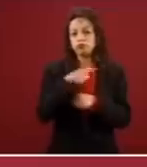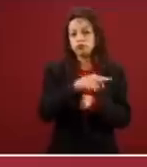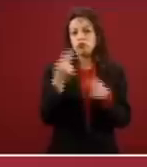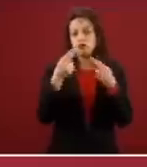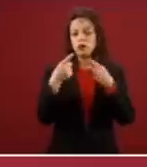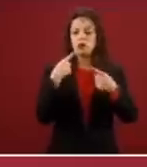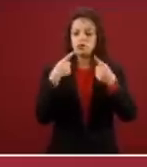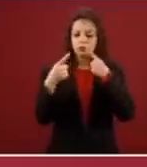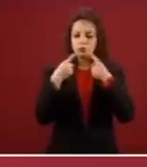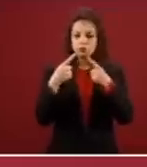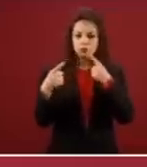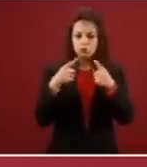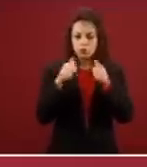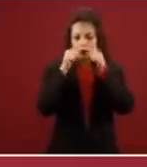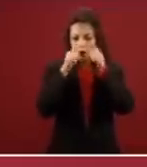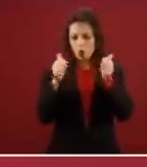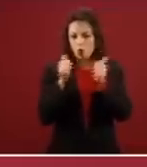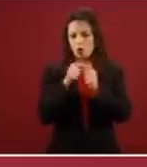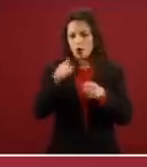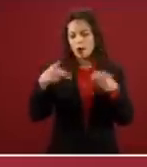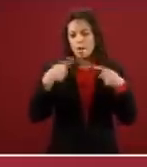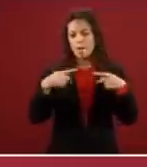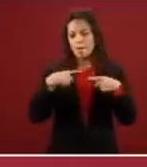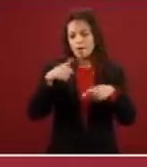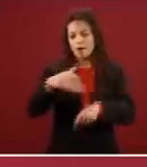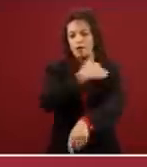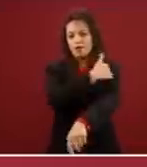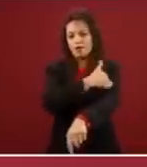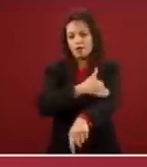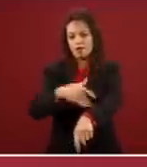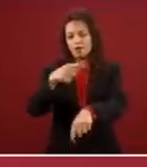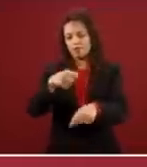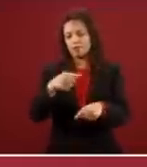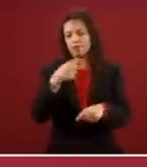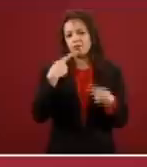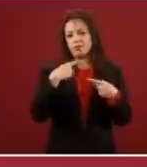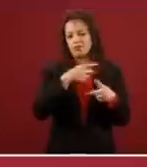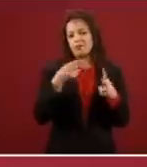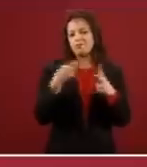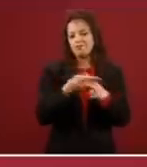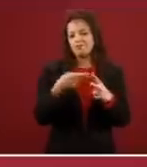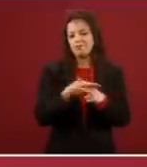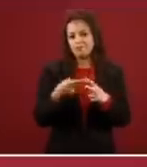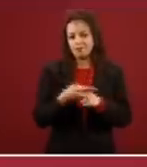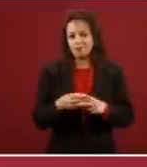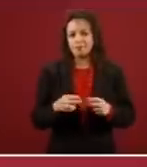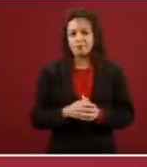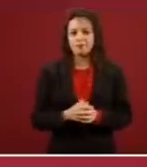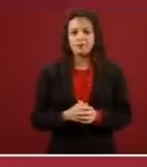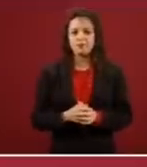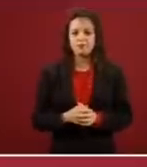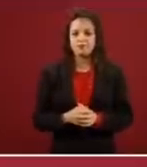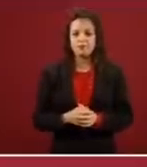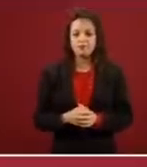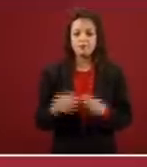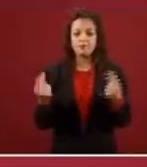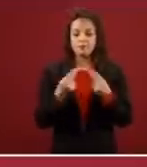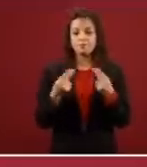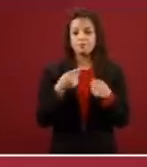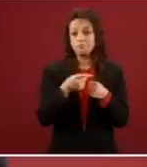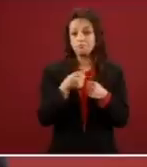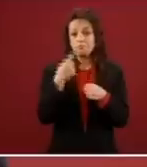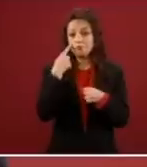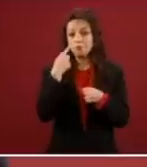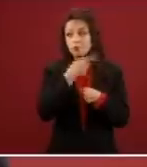de las víctimas. Lo quisiera yo hacer en todos los casos, estar cerca de todos los familiares